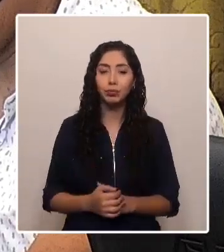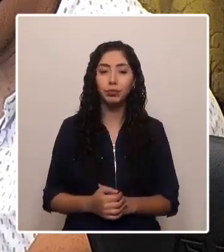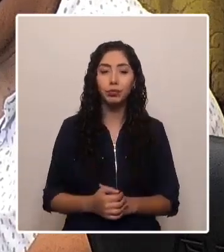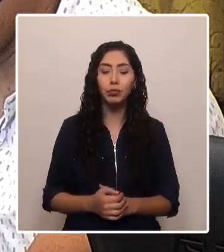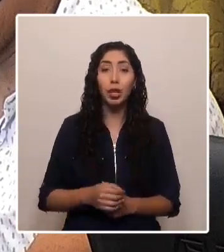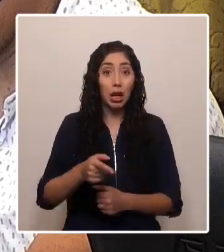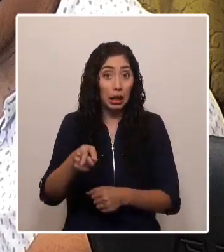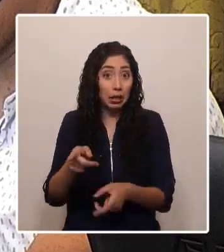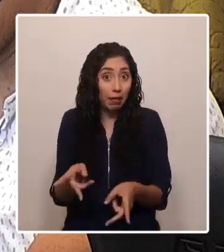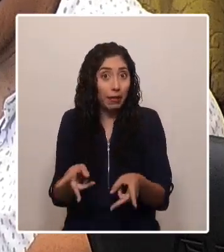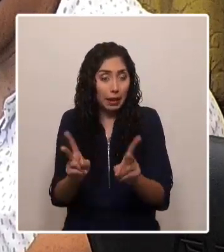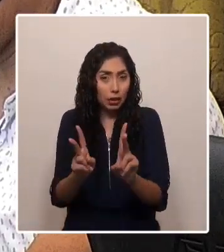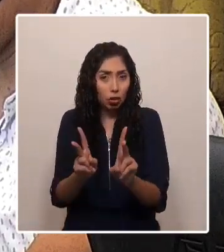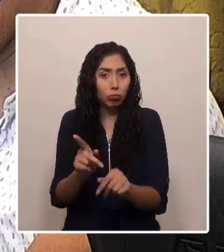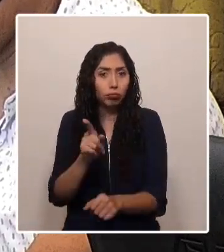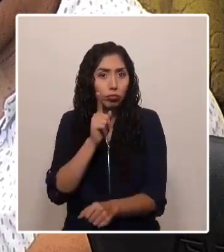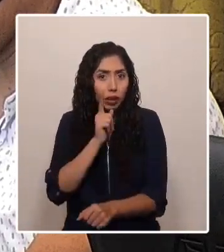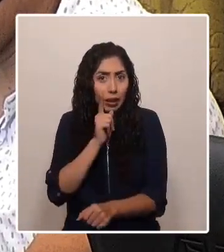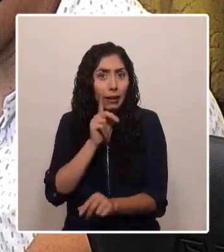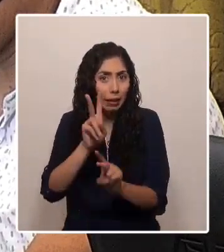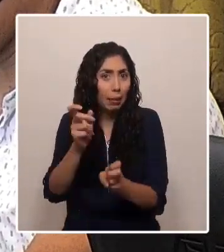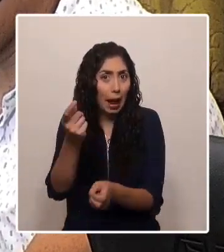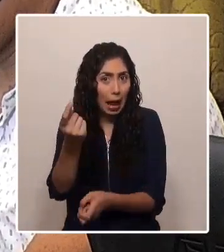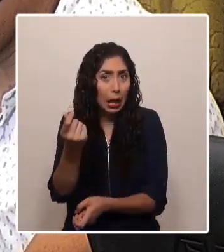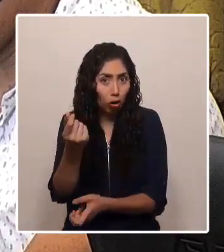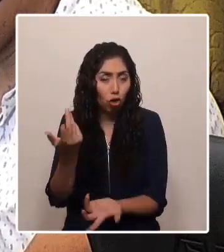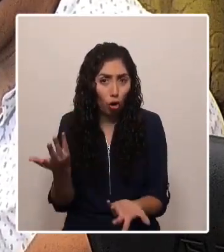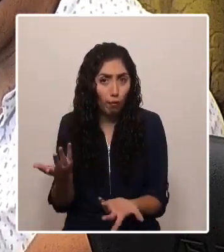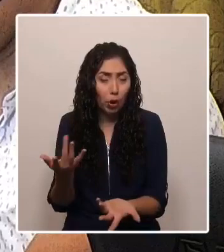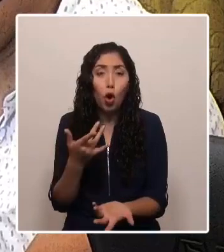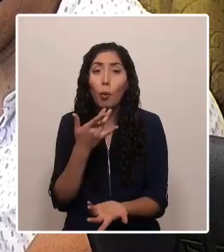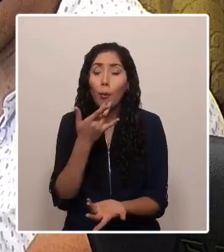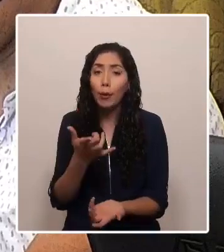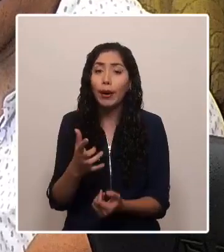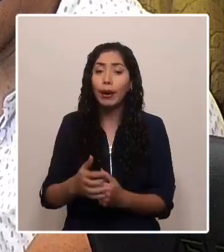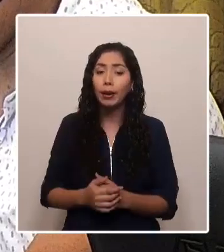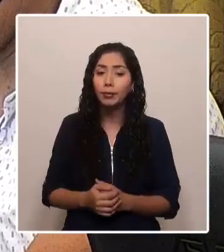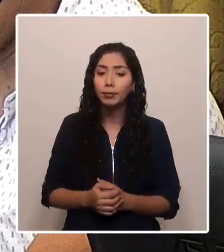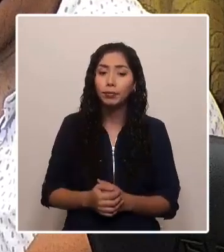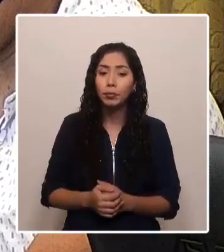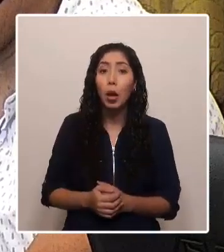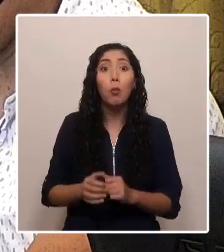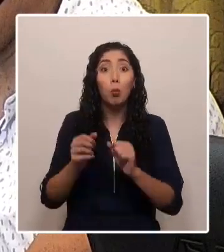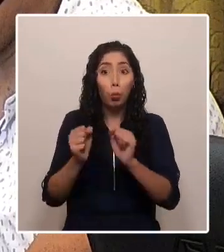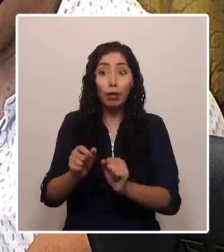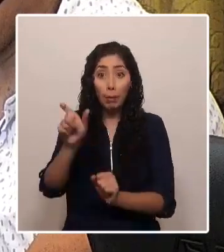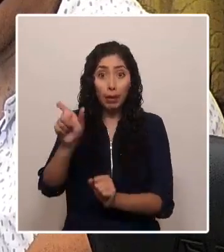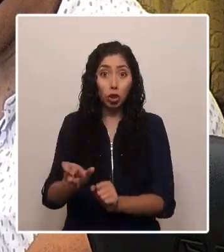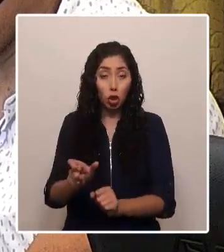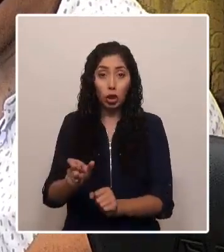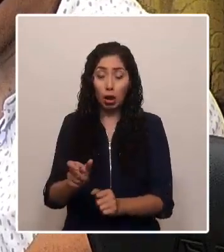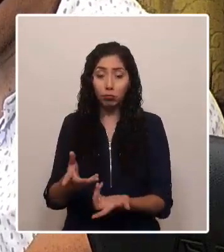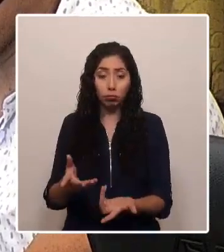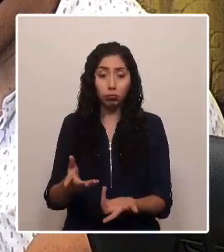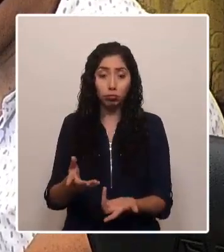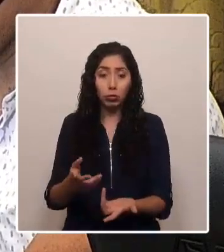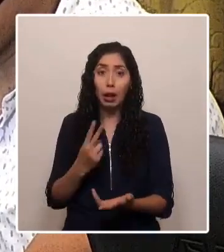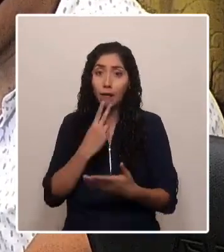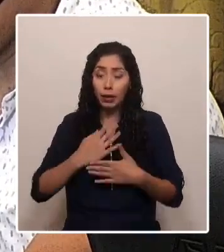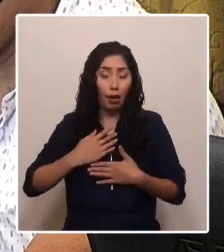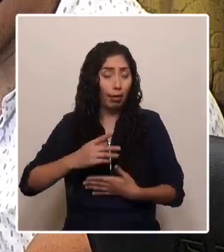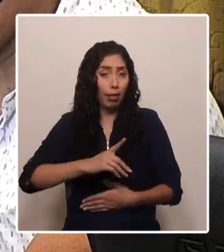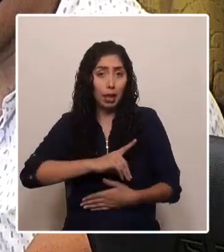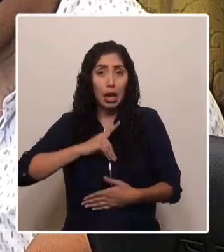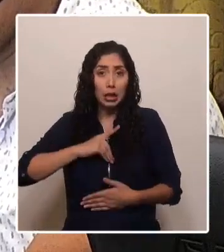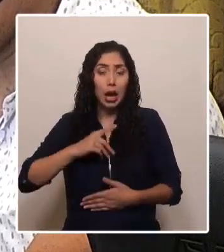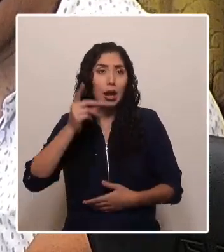derecho que tiene una dimensión económica, ya que está relacionado con el derecho a la posibilidad de ganarse la vida dignamente mediante el trabajo creativo y